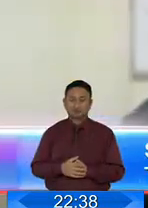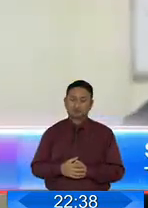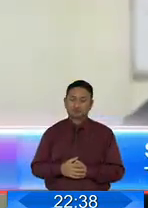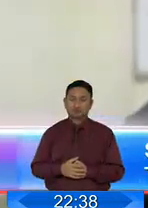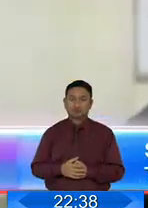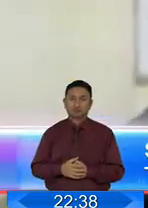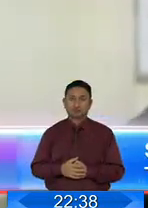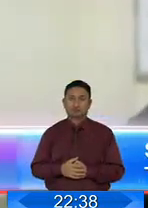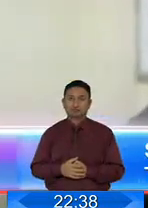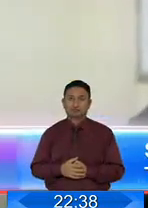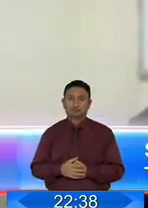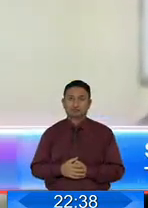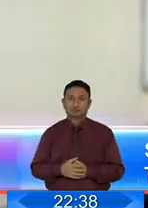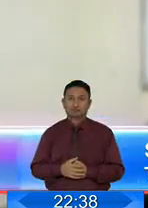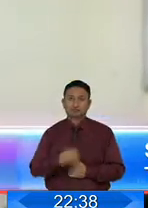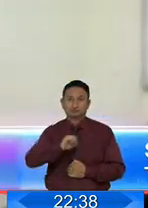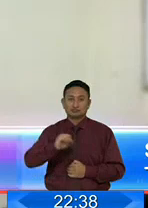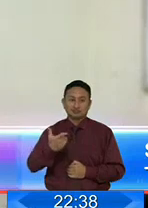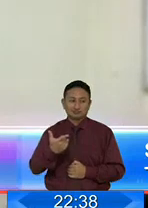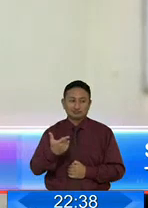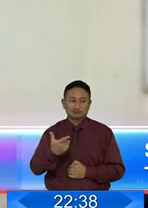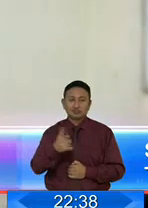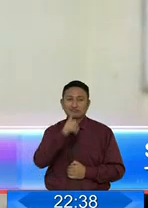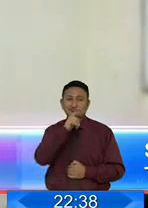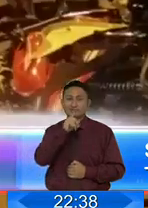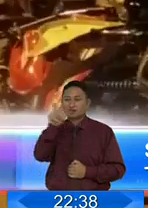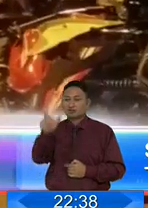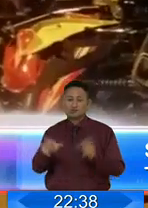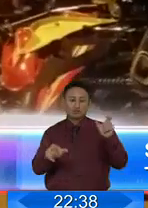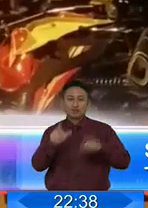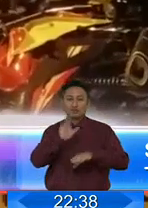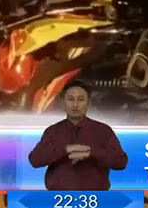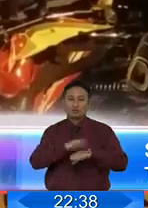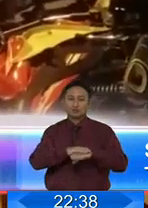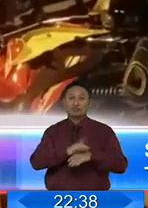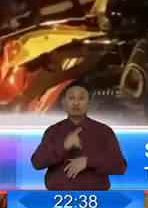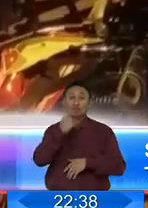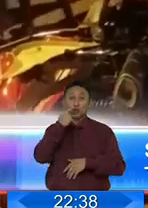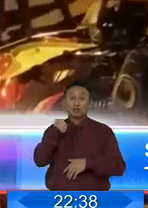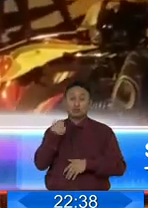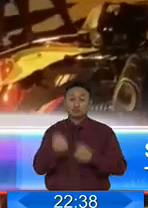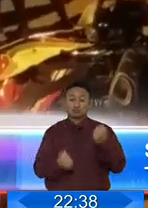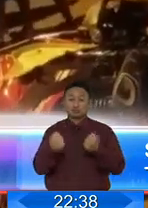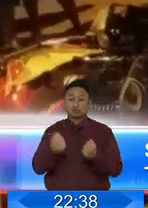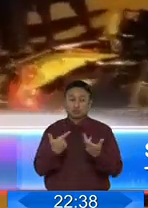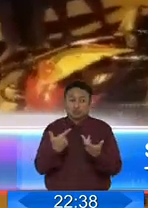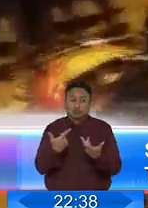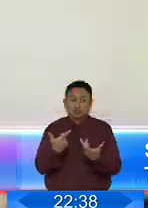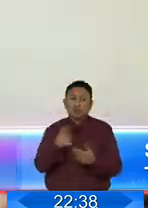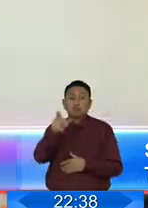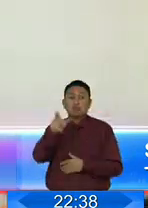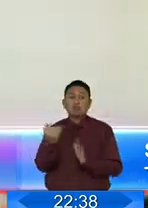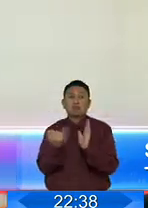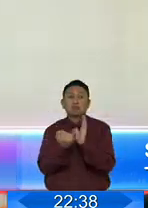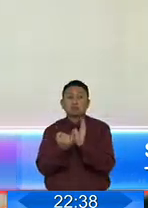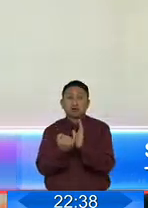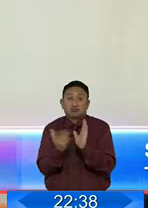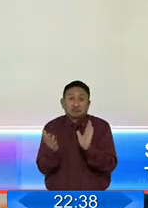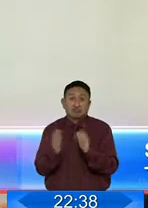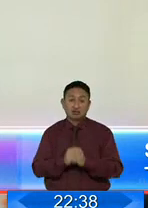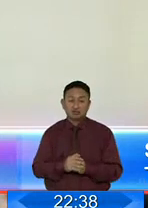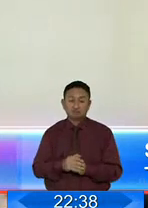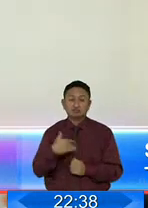pertinente para poder certificar cuál de los dos vehículos es. Del conductor del automóvil no se conoce la identidad. Del automóvil